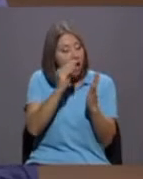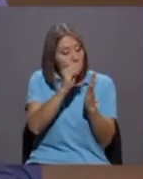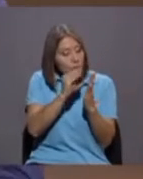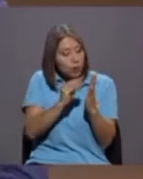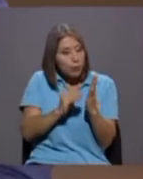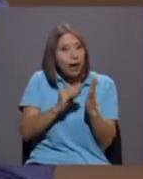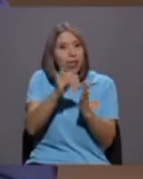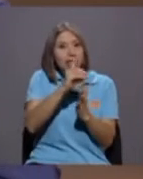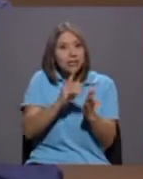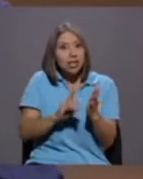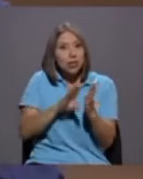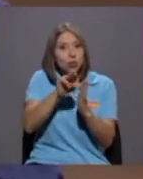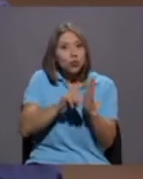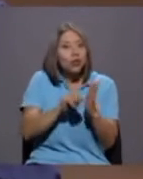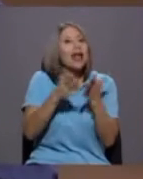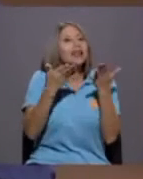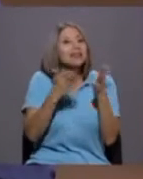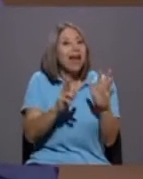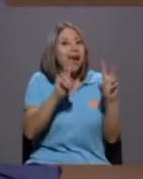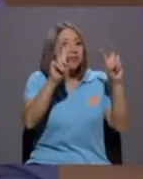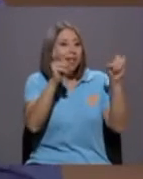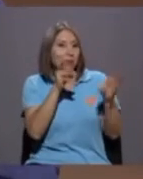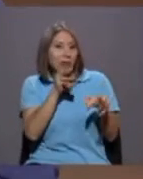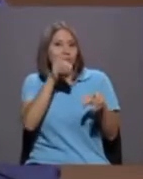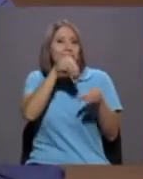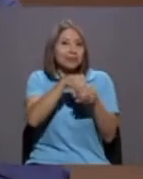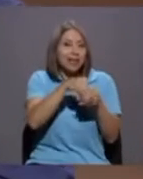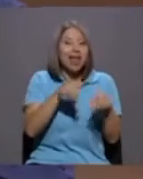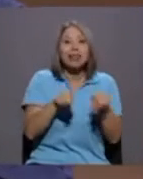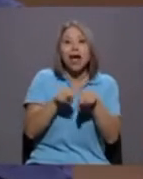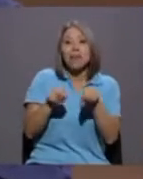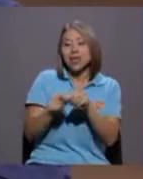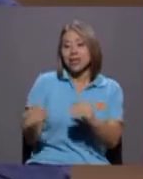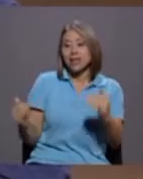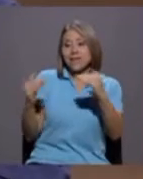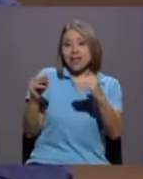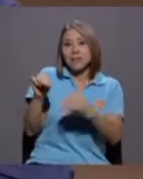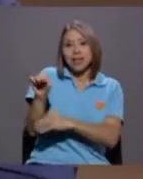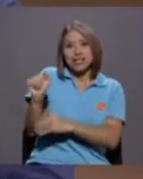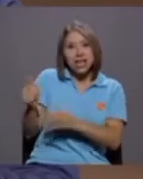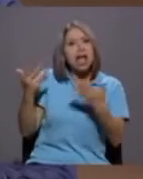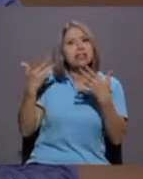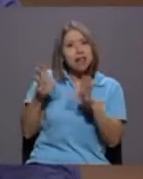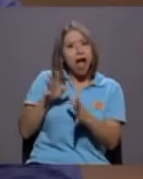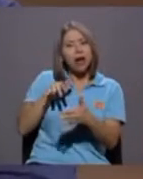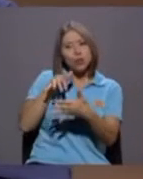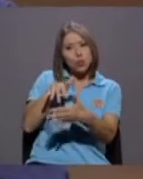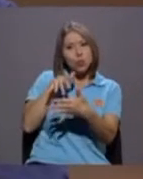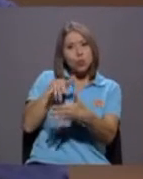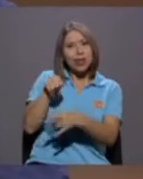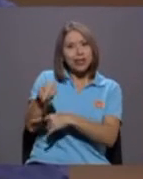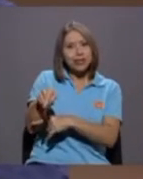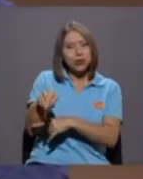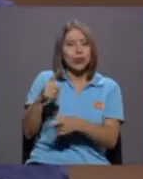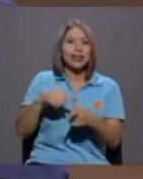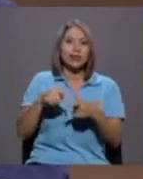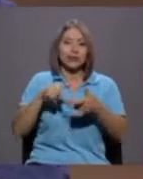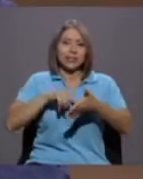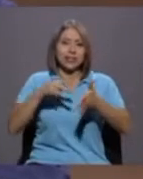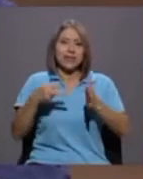y además hay maestrías que ya están empezando también a abordar como tema especializado esto, de tal manera que se está dando un proceso de